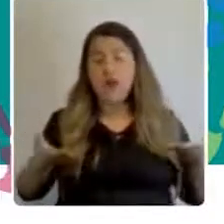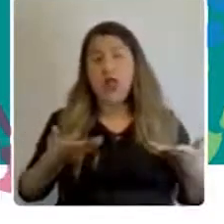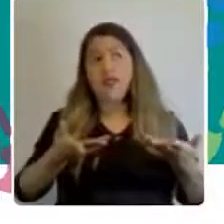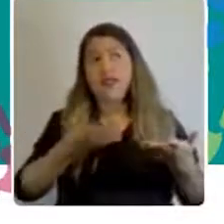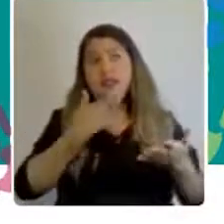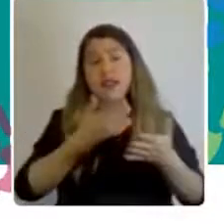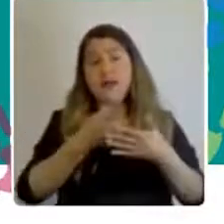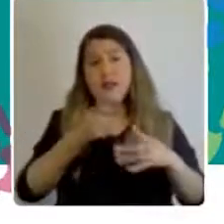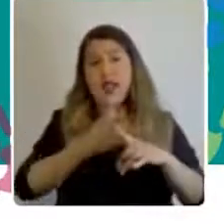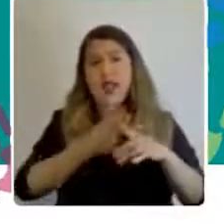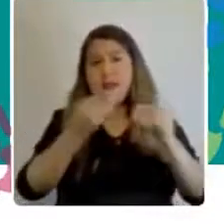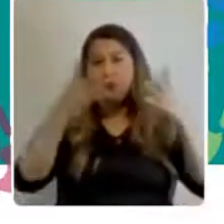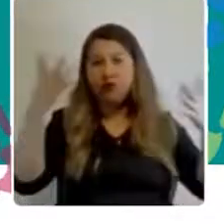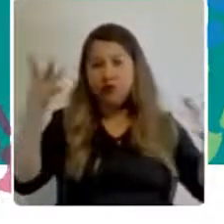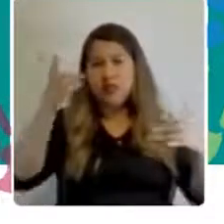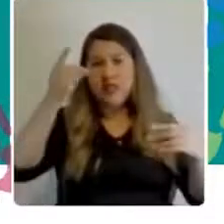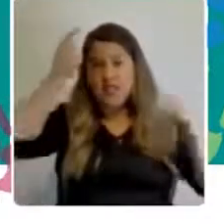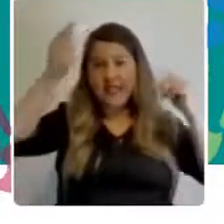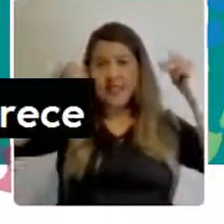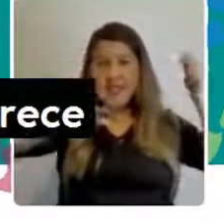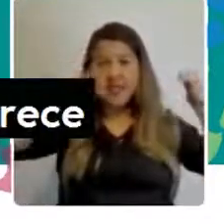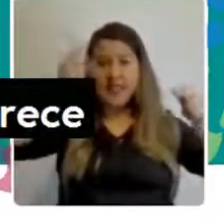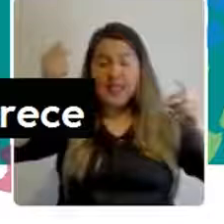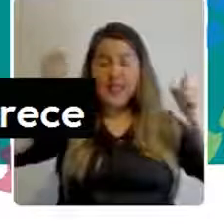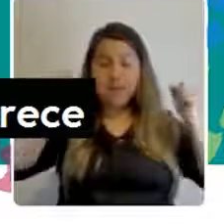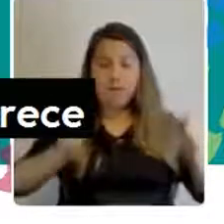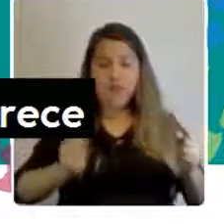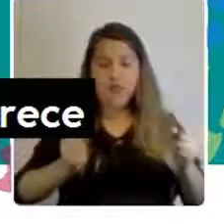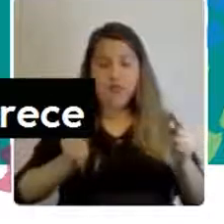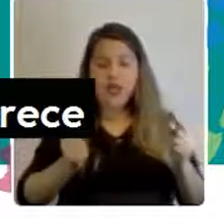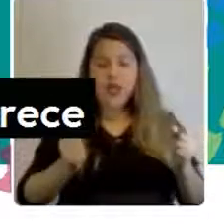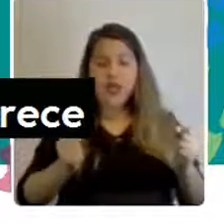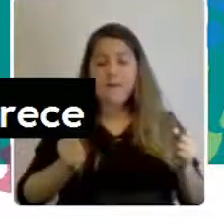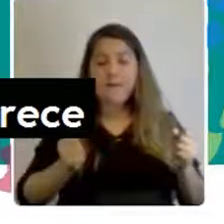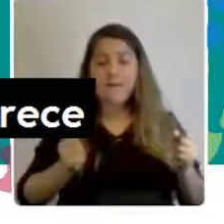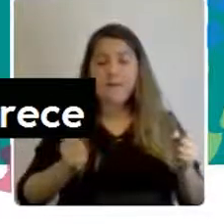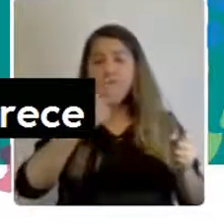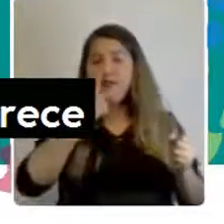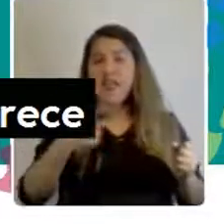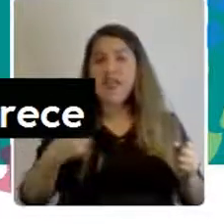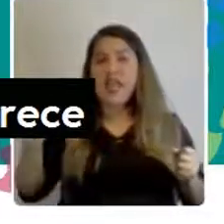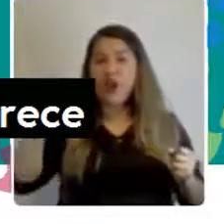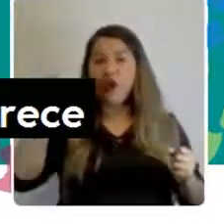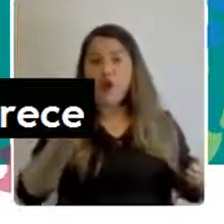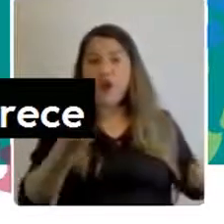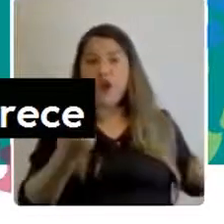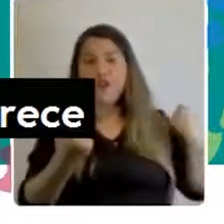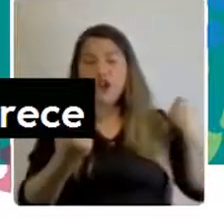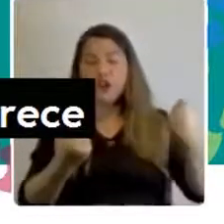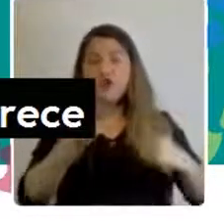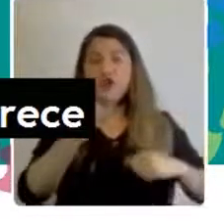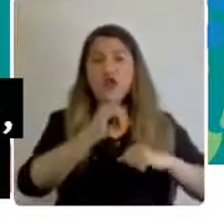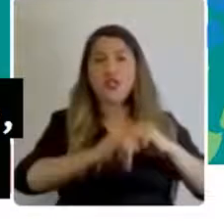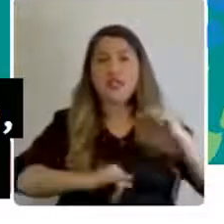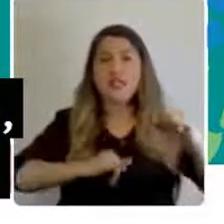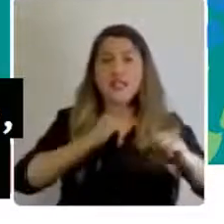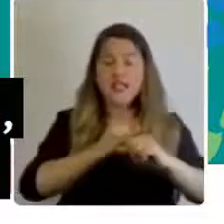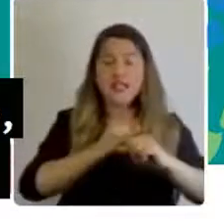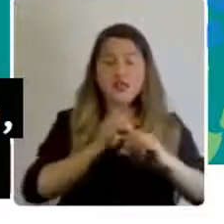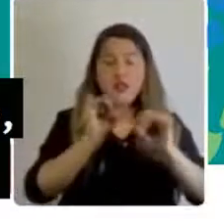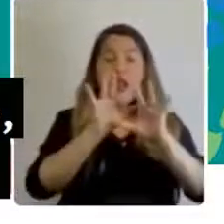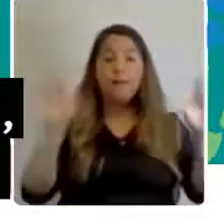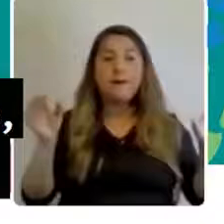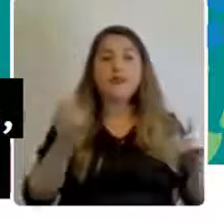que hay para enfrentar y llegar a configurar esa estructura nacional, donde la colaboración internacional aparece una vez más, igual que en el